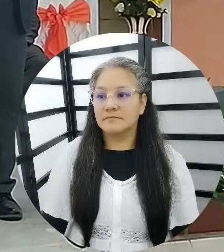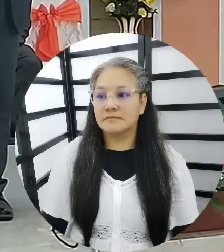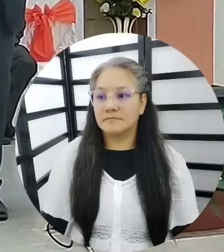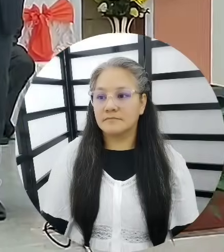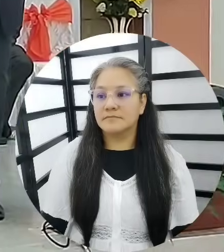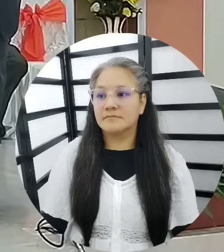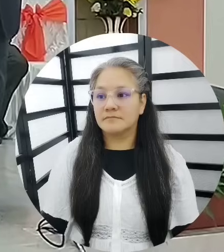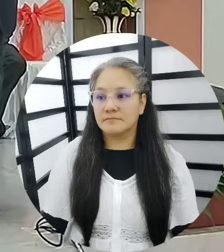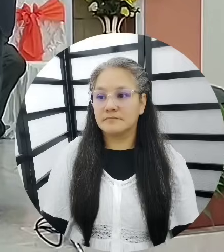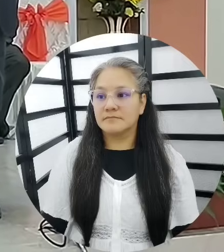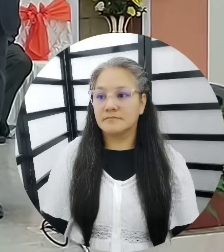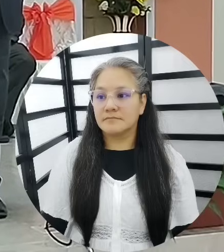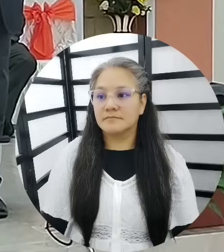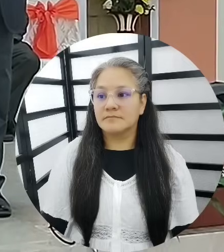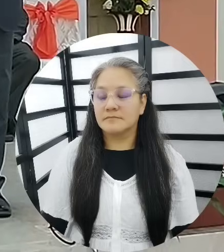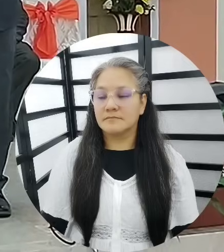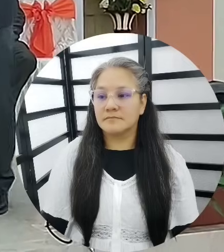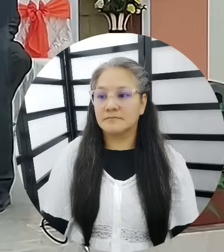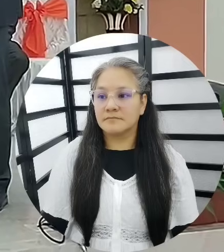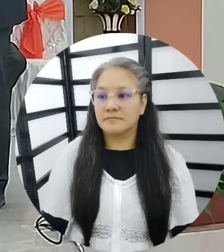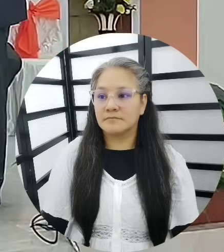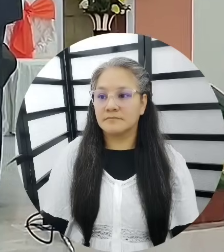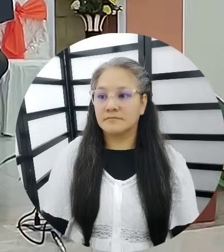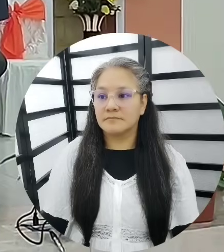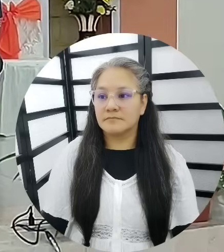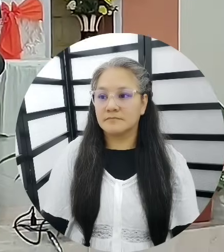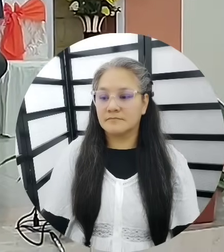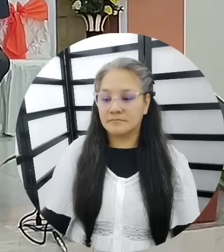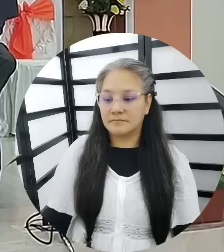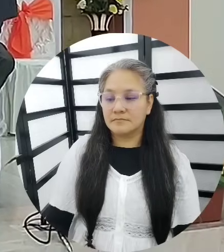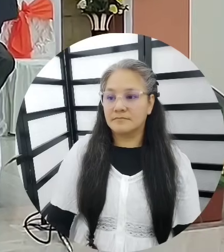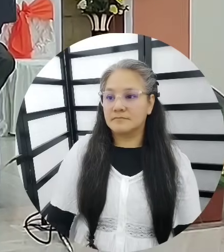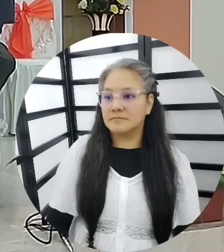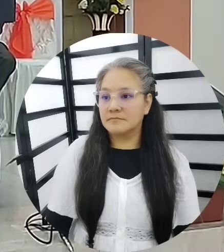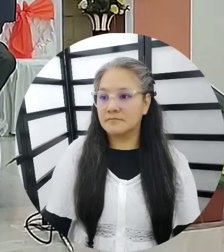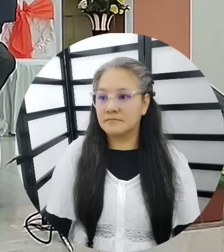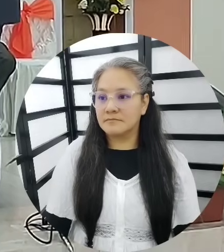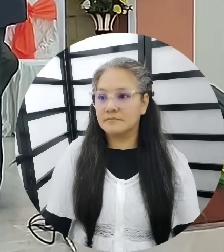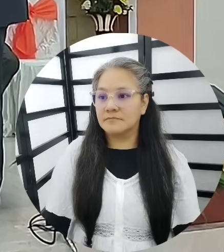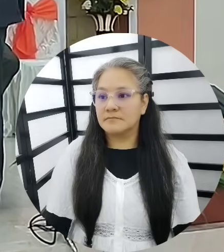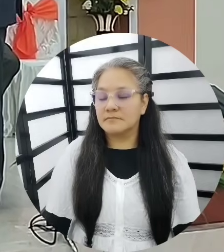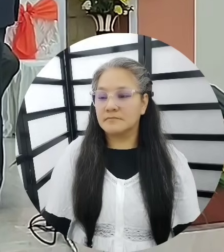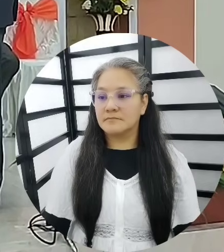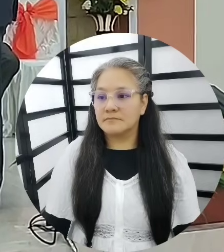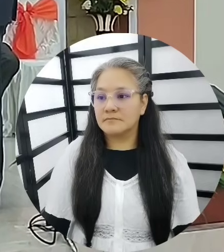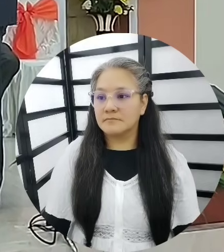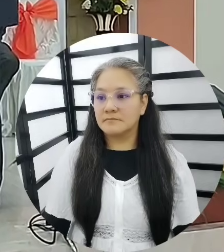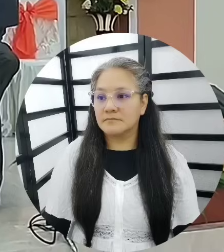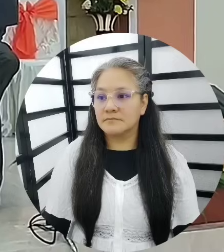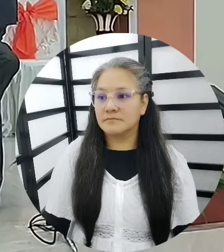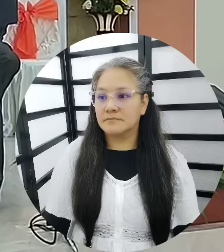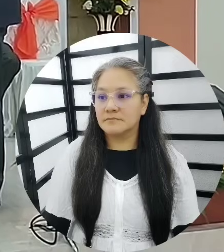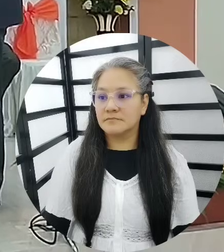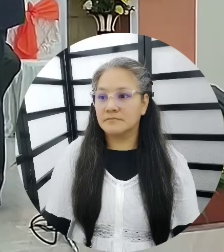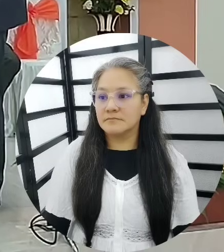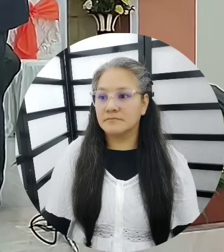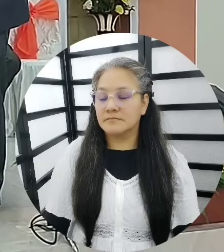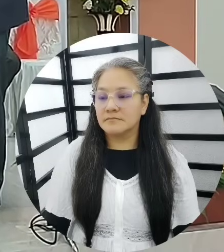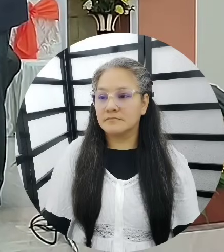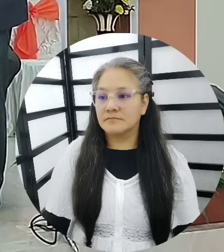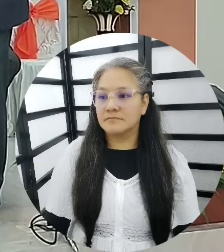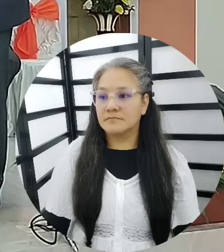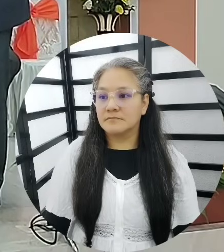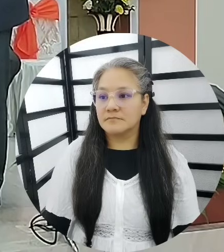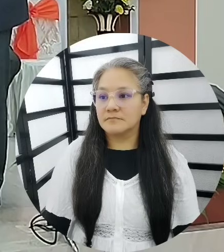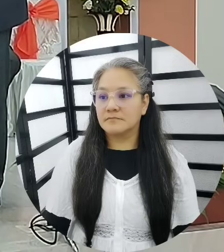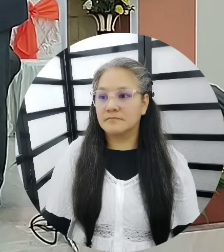la noche cuando nadie puede trabajar. Y en el verso 5 dice: entre tanto que estoy en el